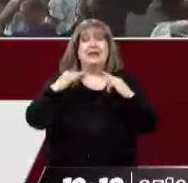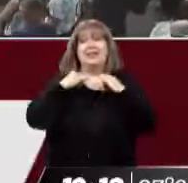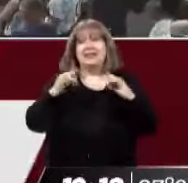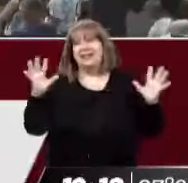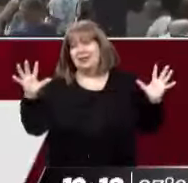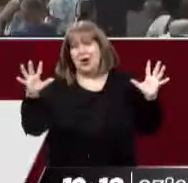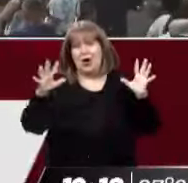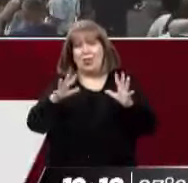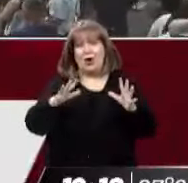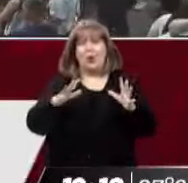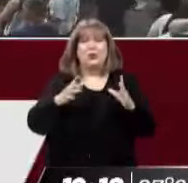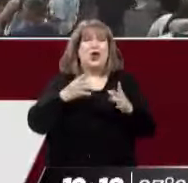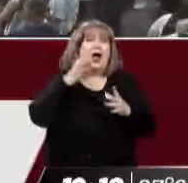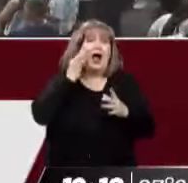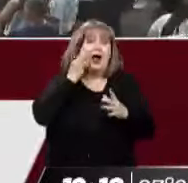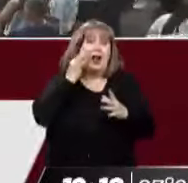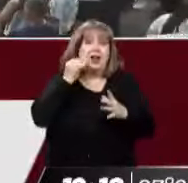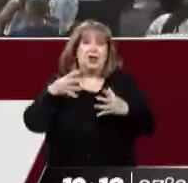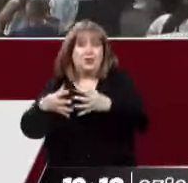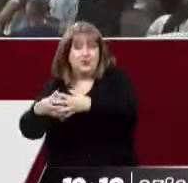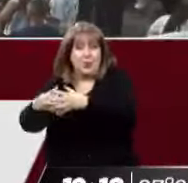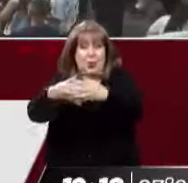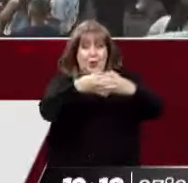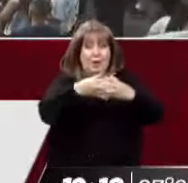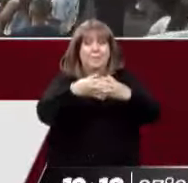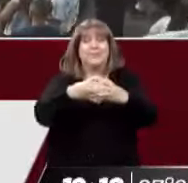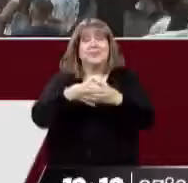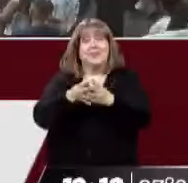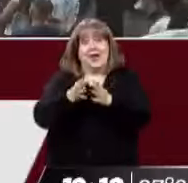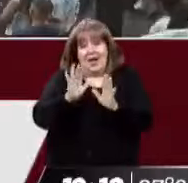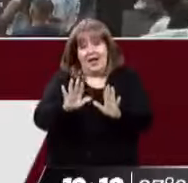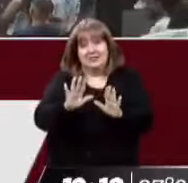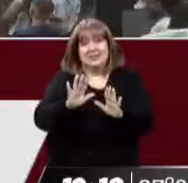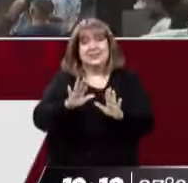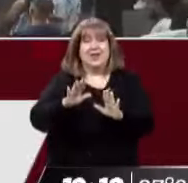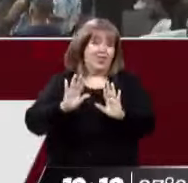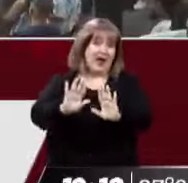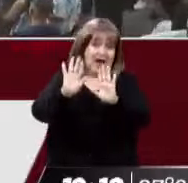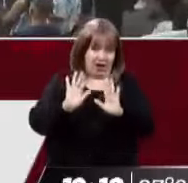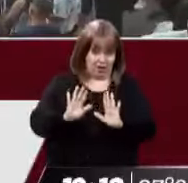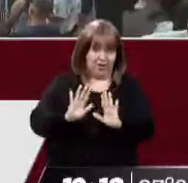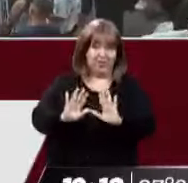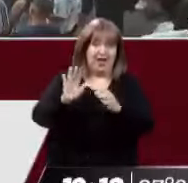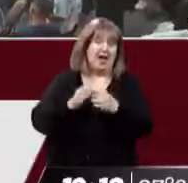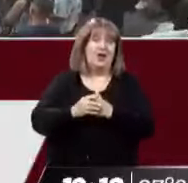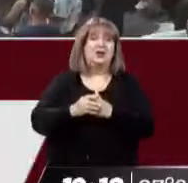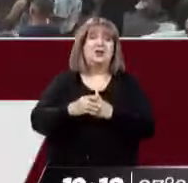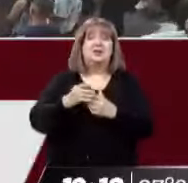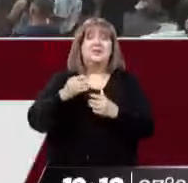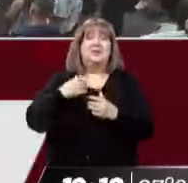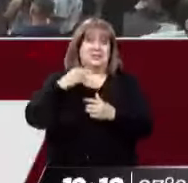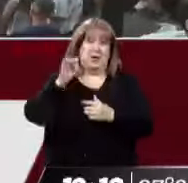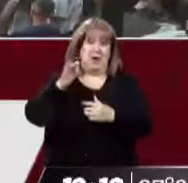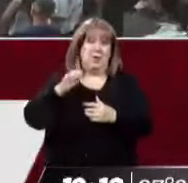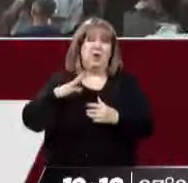estemos celebrando algo. Es increíble la energía que hay en este lugar. Además, bueno, la gente nos conoce, nos quiere de